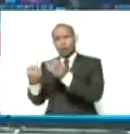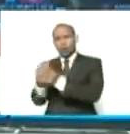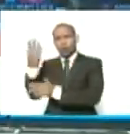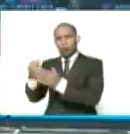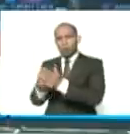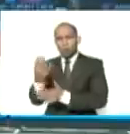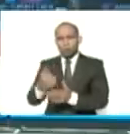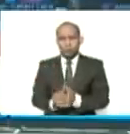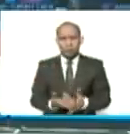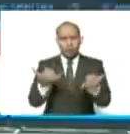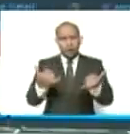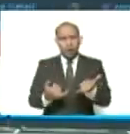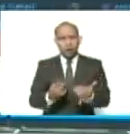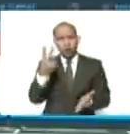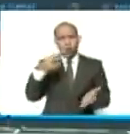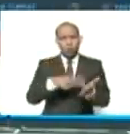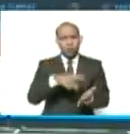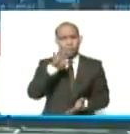ya tenemos